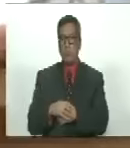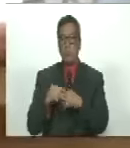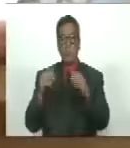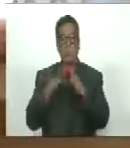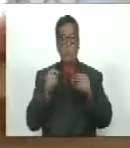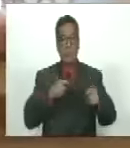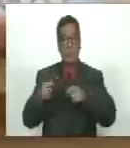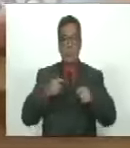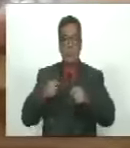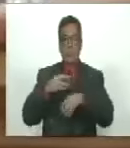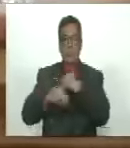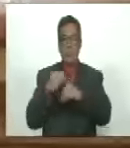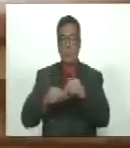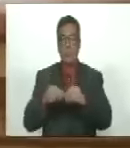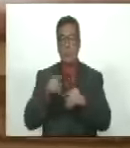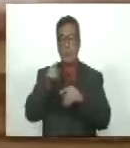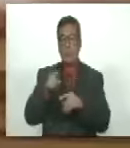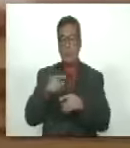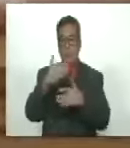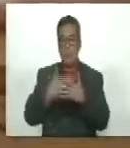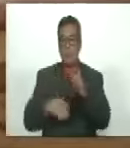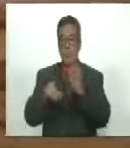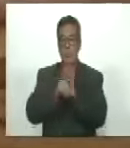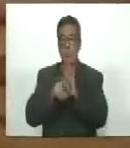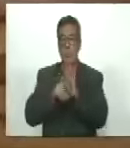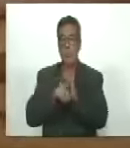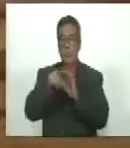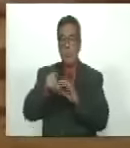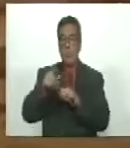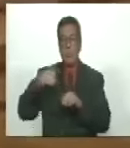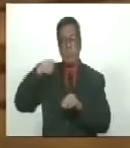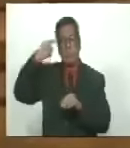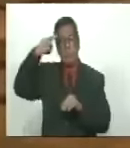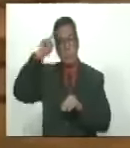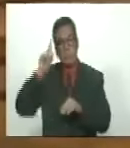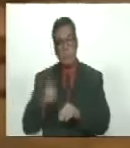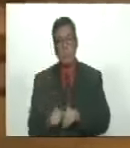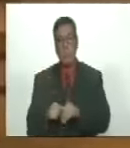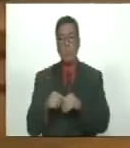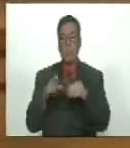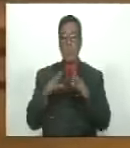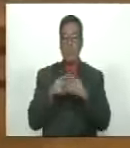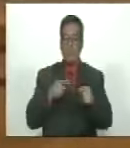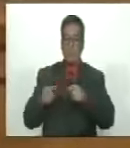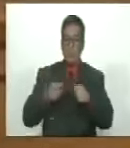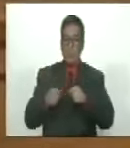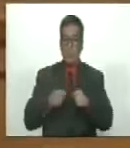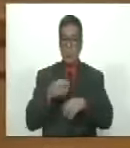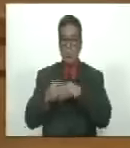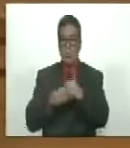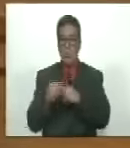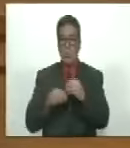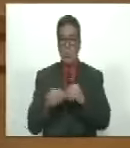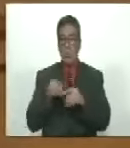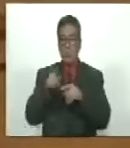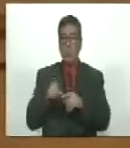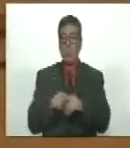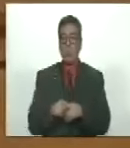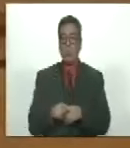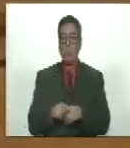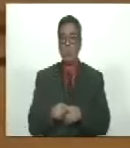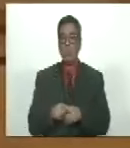todas las acciones que hemos tomado en este periodo legislativo, quizá la mayoría de las acciones que se han tomado desde